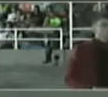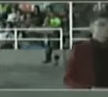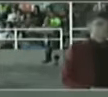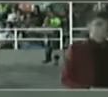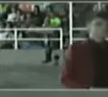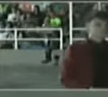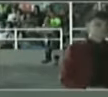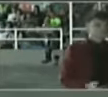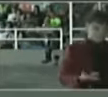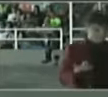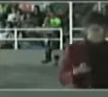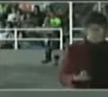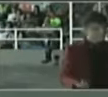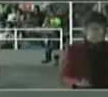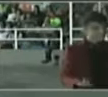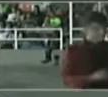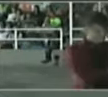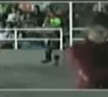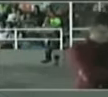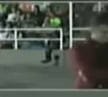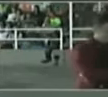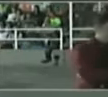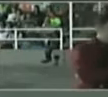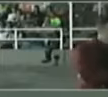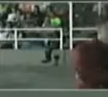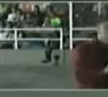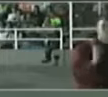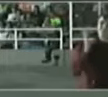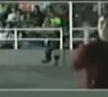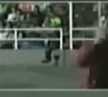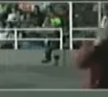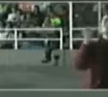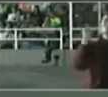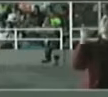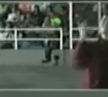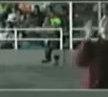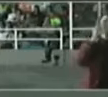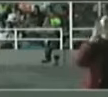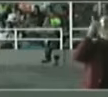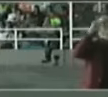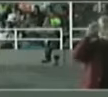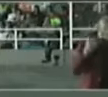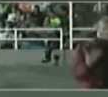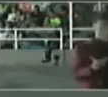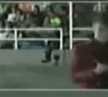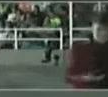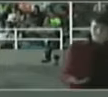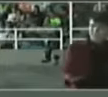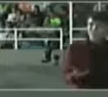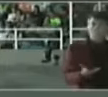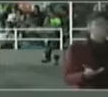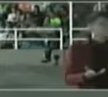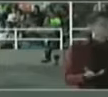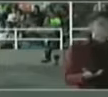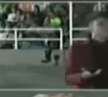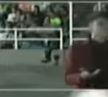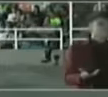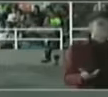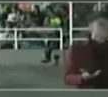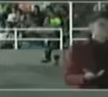Hoy en día tenemos un mundo confundido que no sabe a dónde ir. Hay